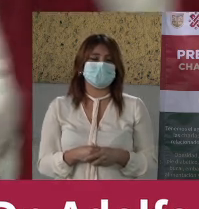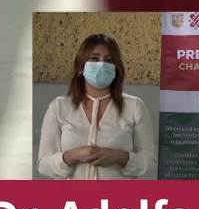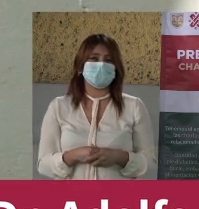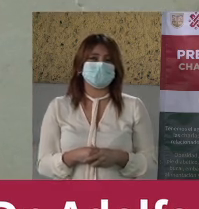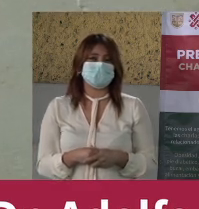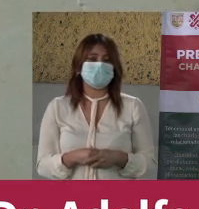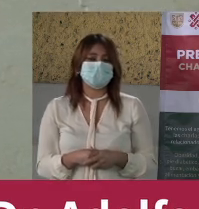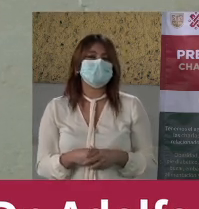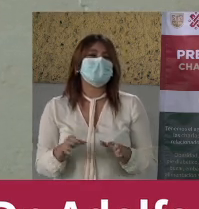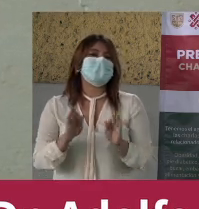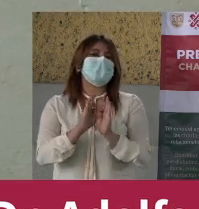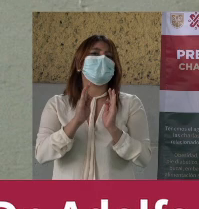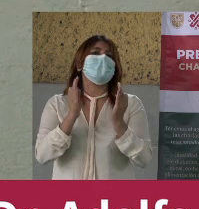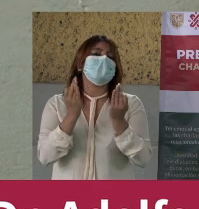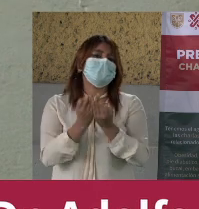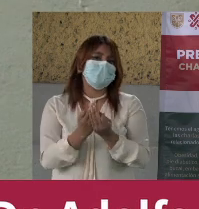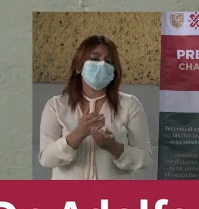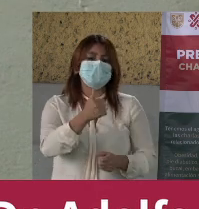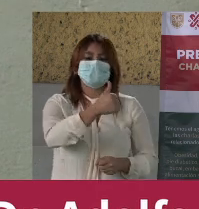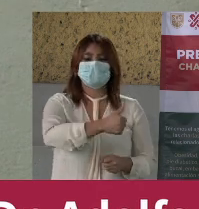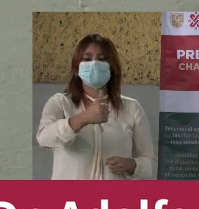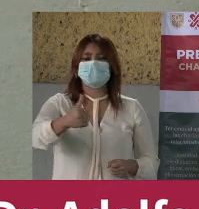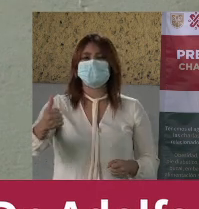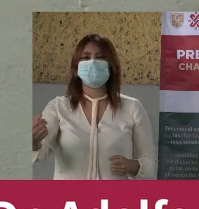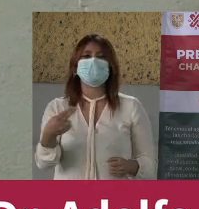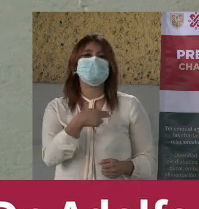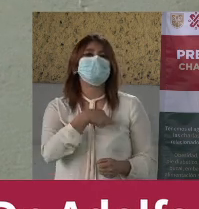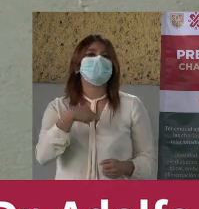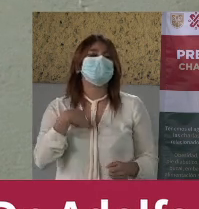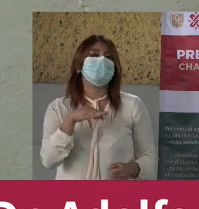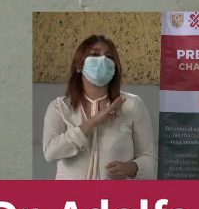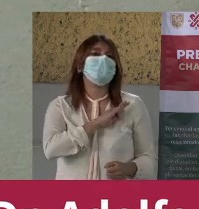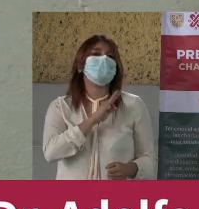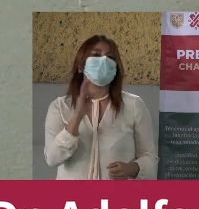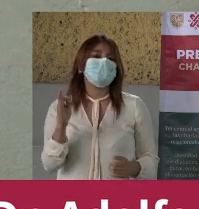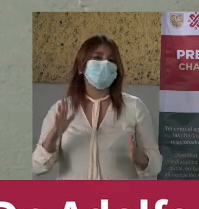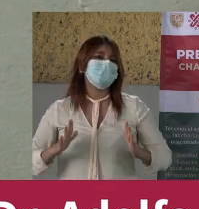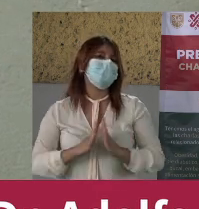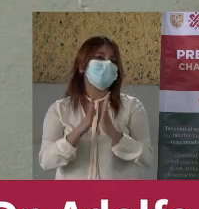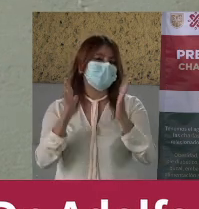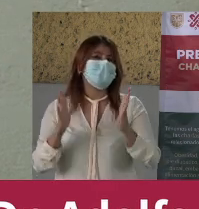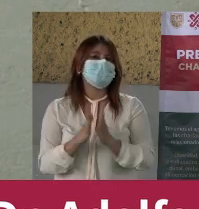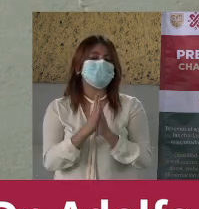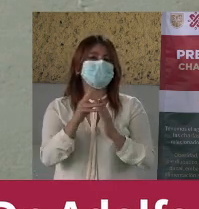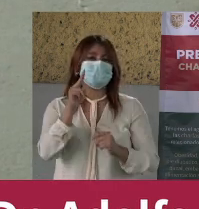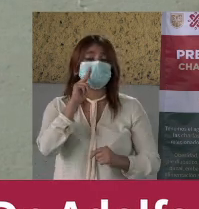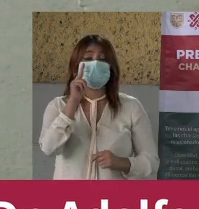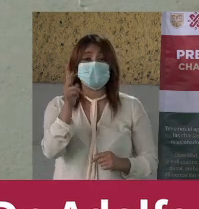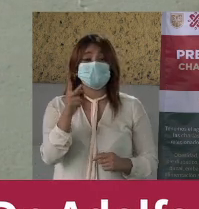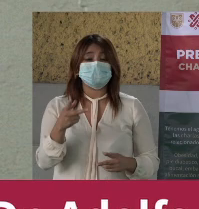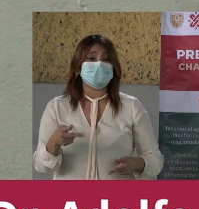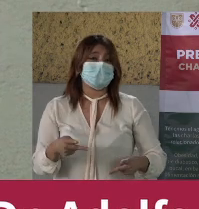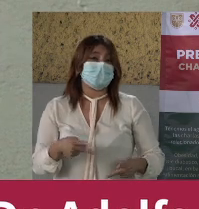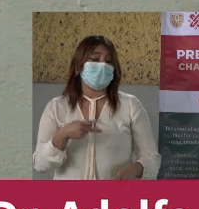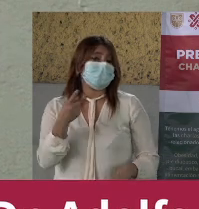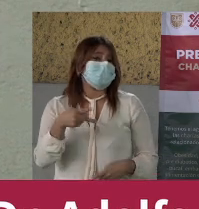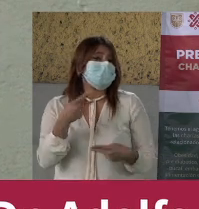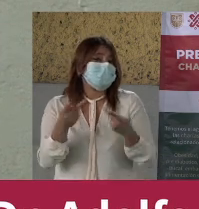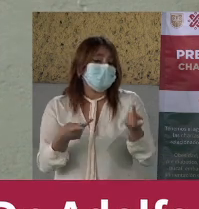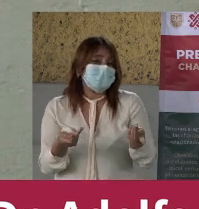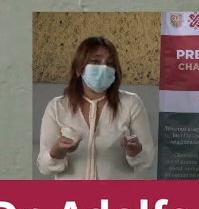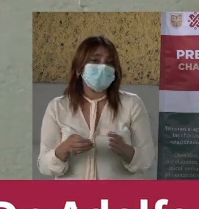en la medida de que cada uno de nosotros pueda participar, vemos qué preguntas haya de